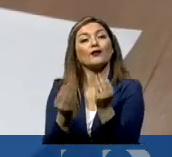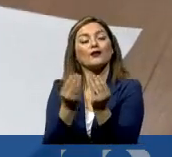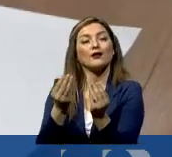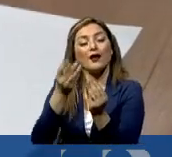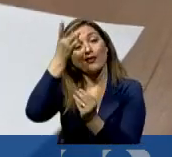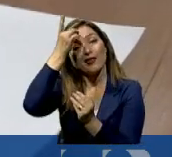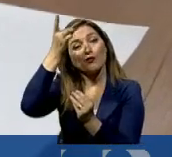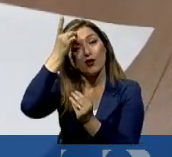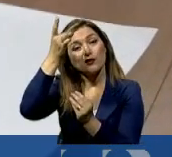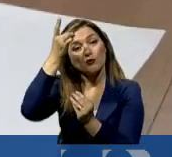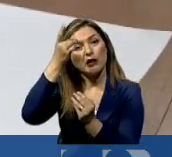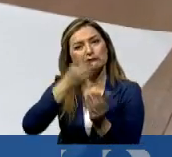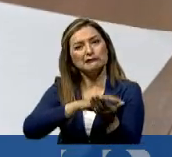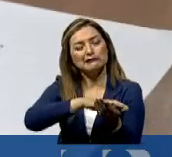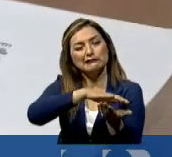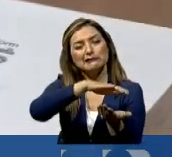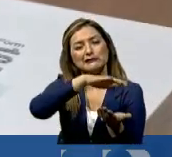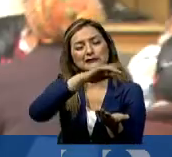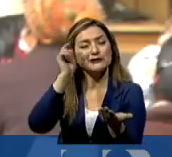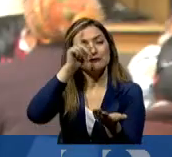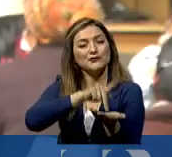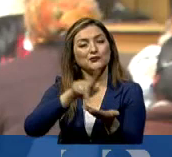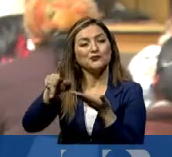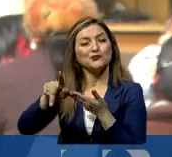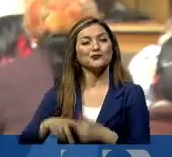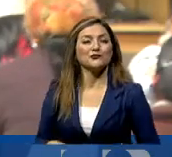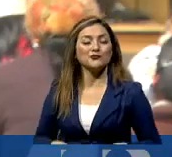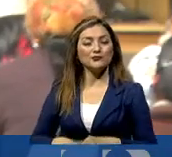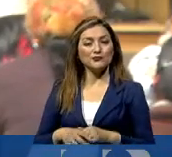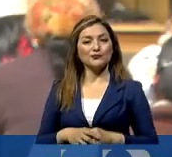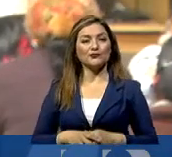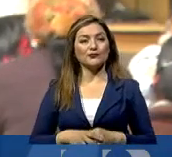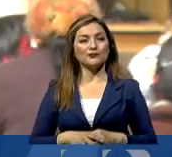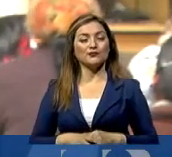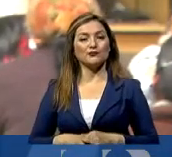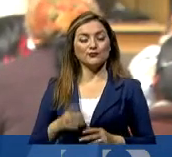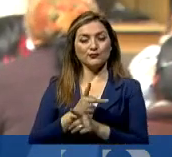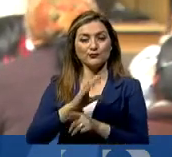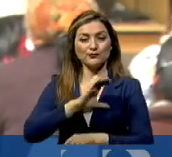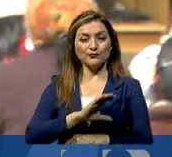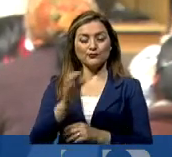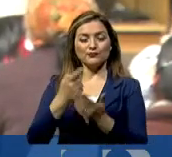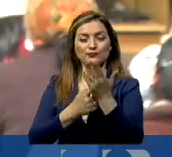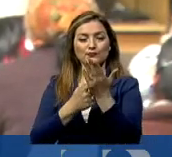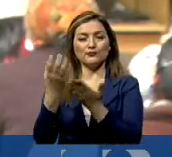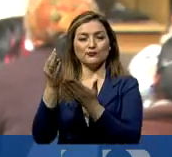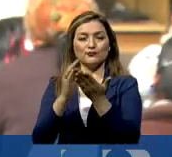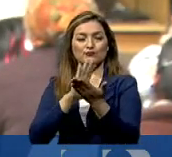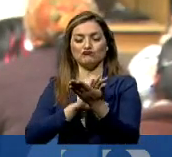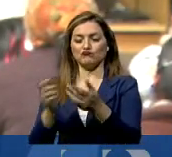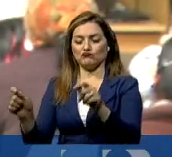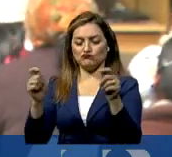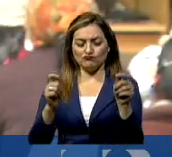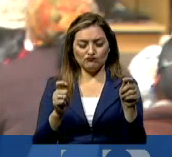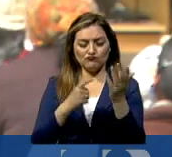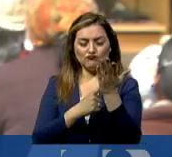deuda y se torna cada vez más difícil de cancelar el consejo metropolitano tras analizar los presupuestos municipales determinan una